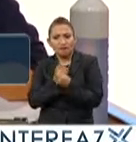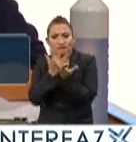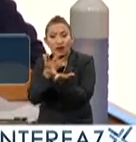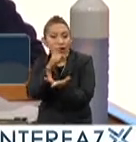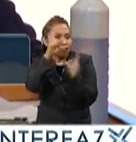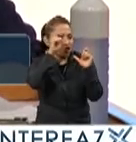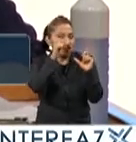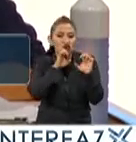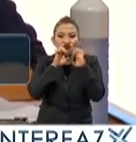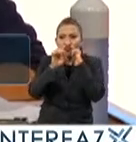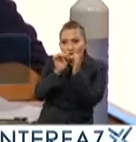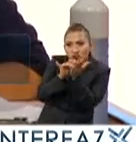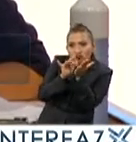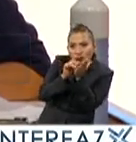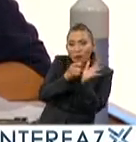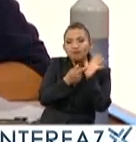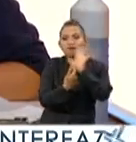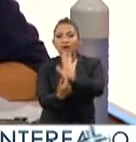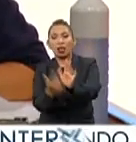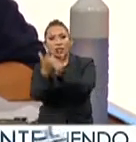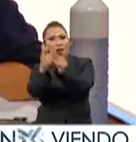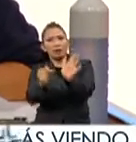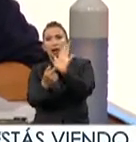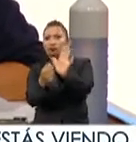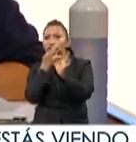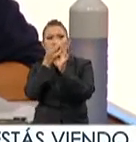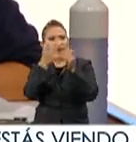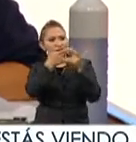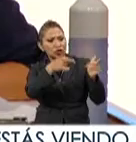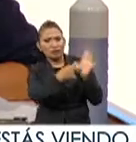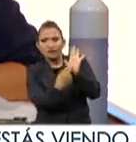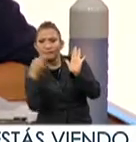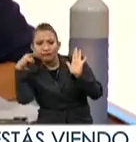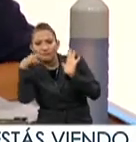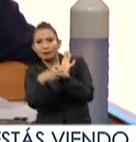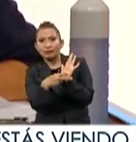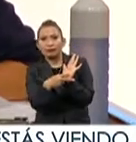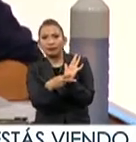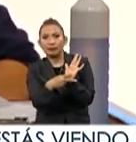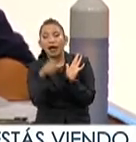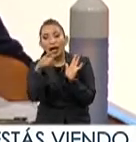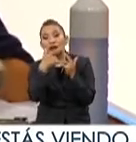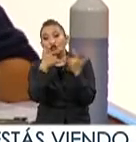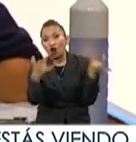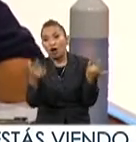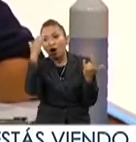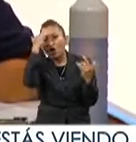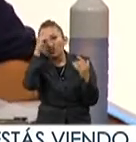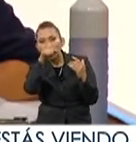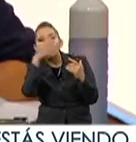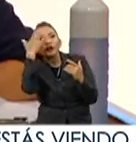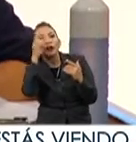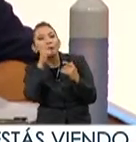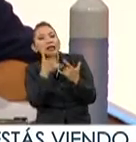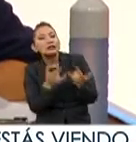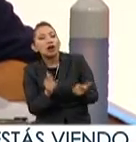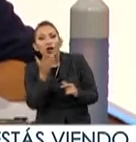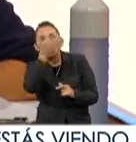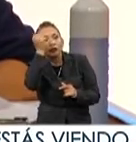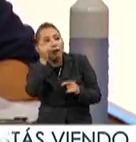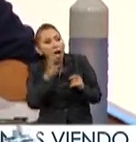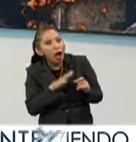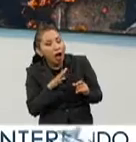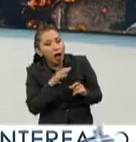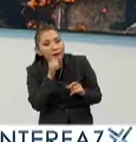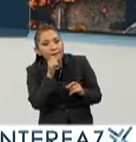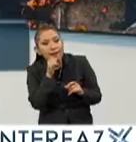los fotoperiodistas pueden tener la libertad de contar las historias que quieran, historias conocidas, pero también historias